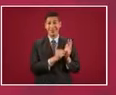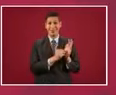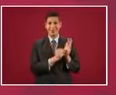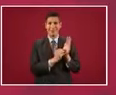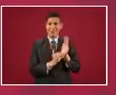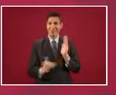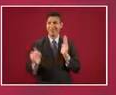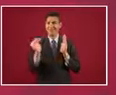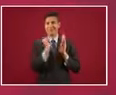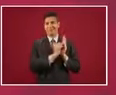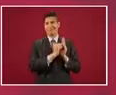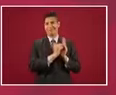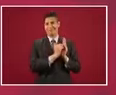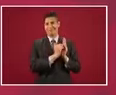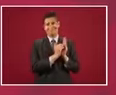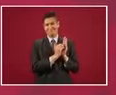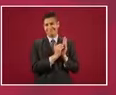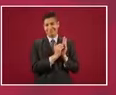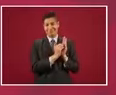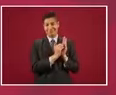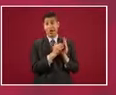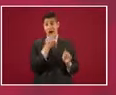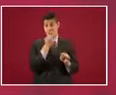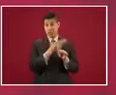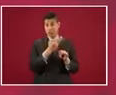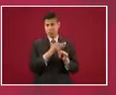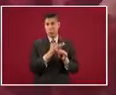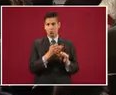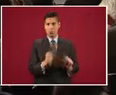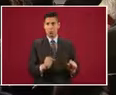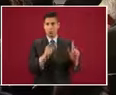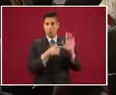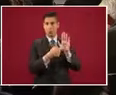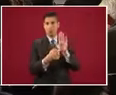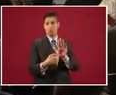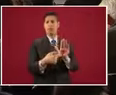Ahora les vamos a mostrar de cuánto es el avalúo.